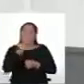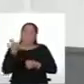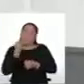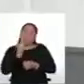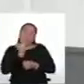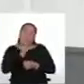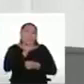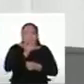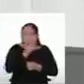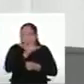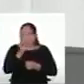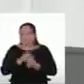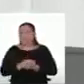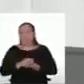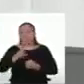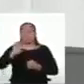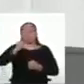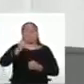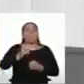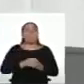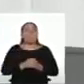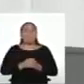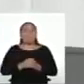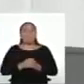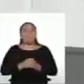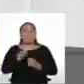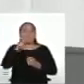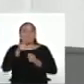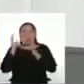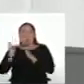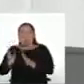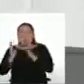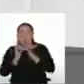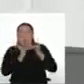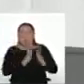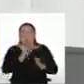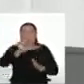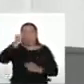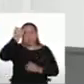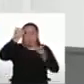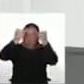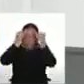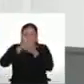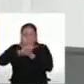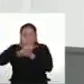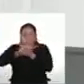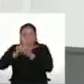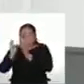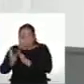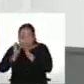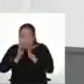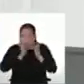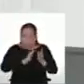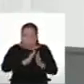en una servilleta. Lo primero es que organicen bien todas las ideas que tengan en su